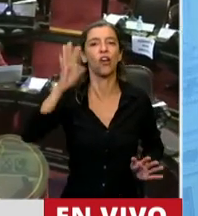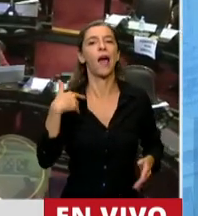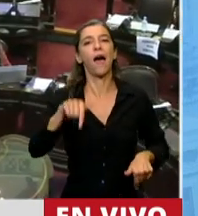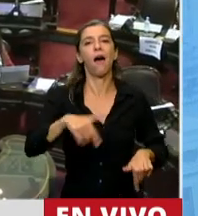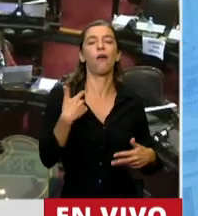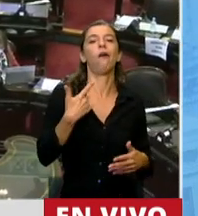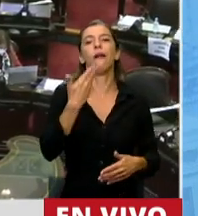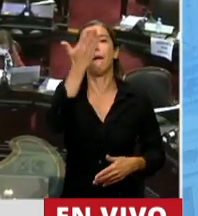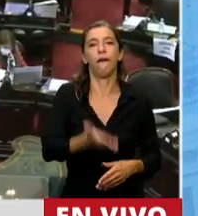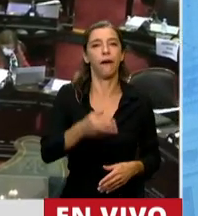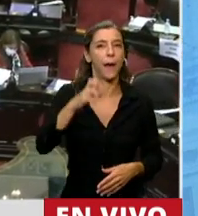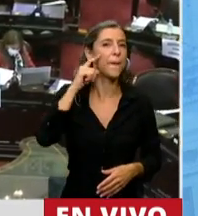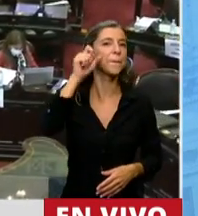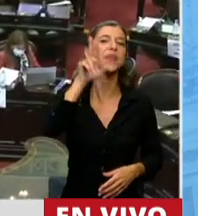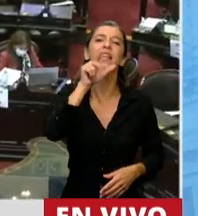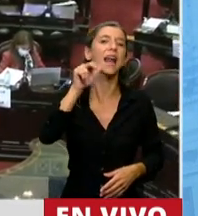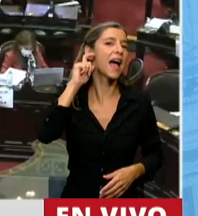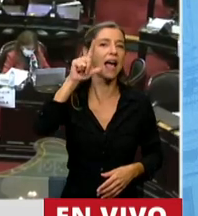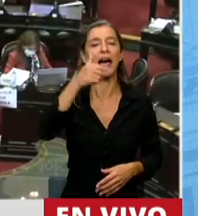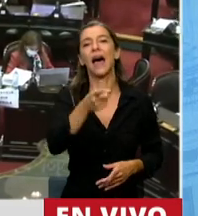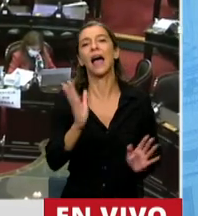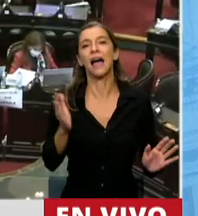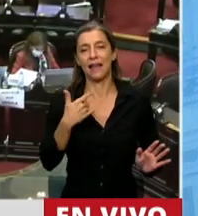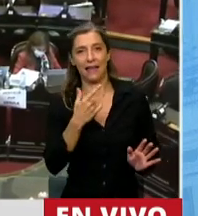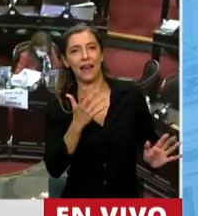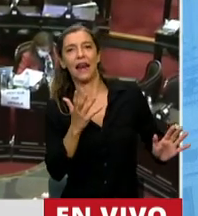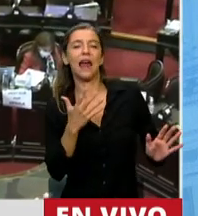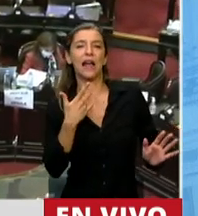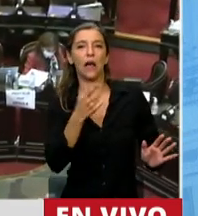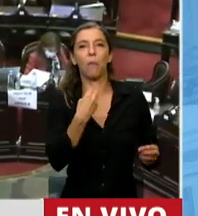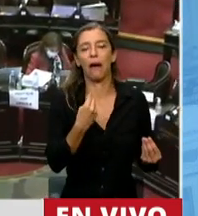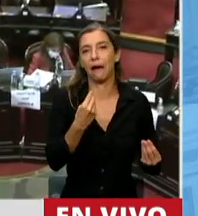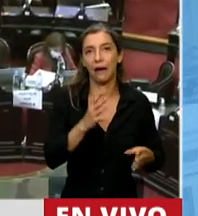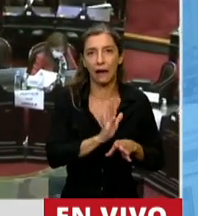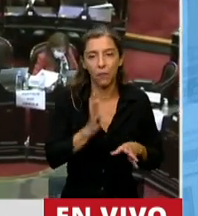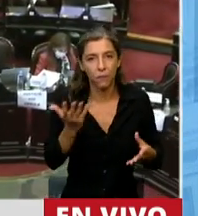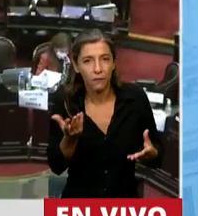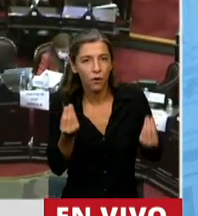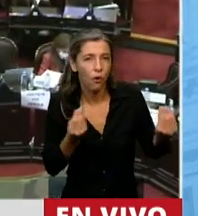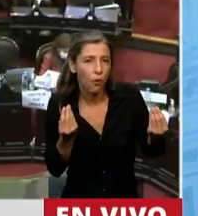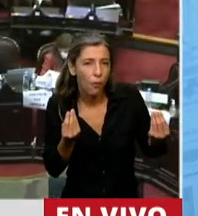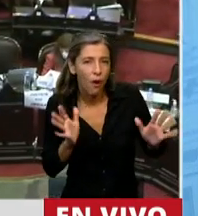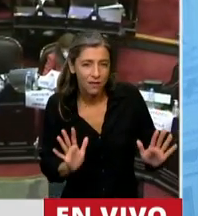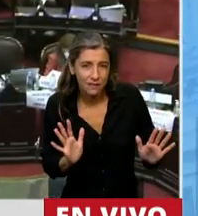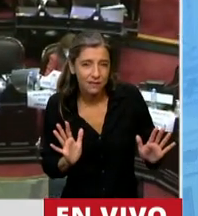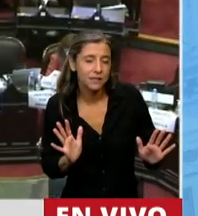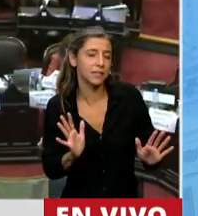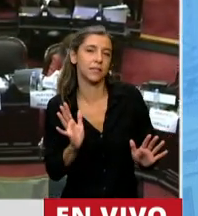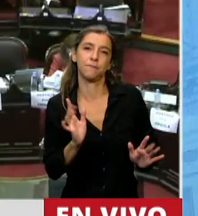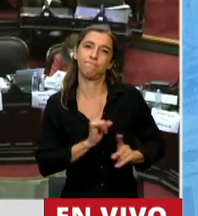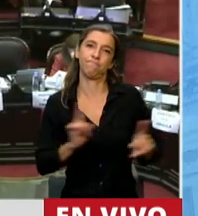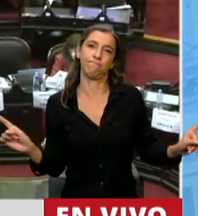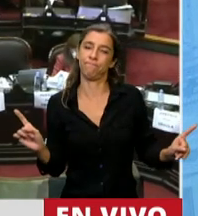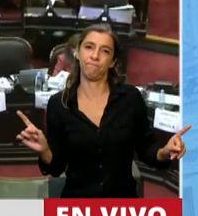Pietragala, más que cumpliendo su rol institucional a defender un compañero de militancia. No está a la altura